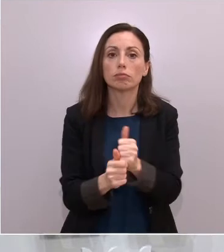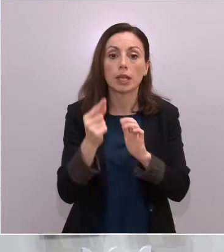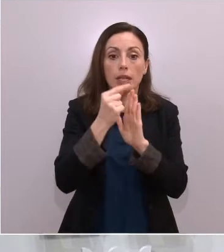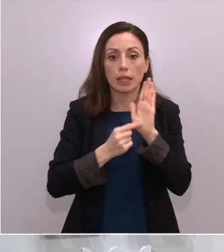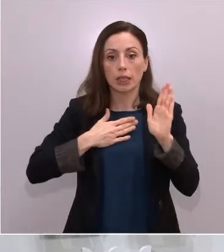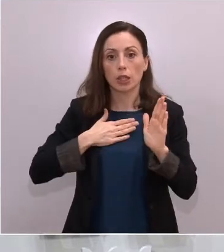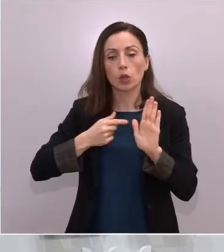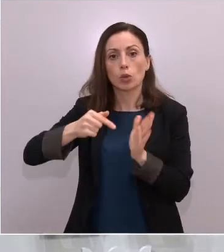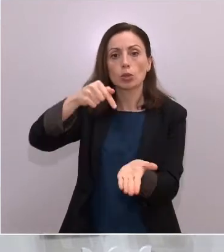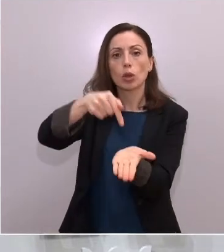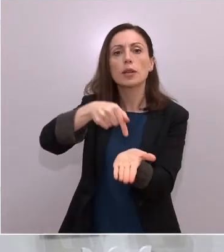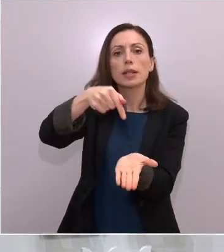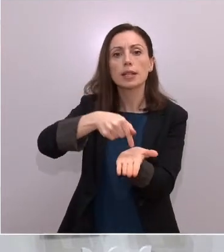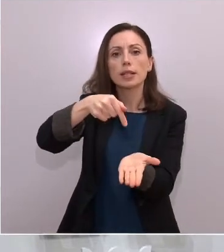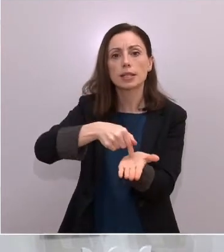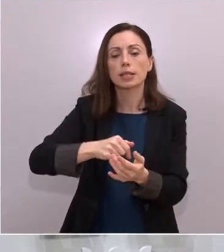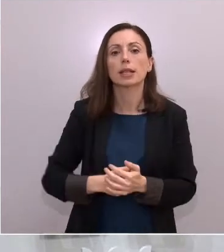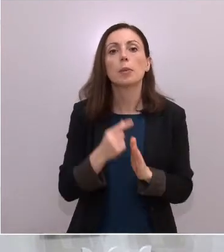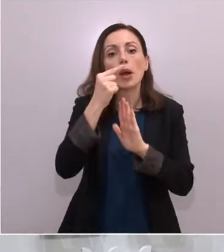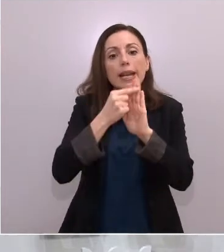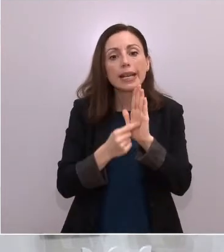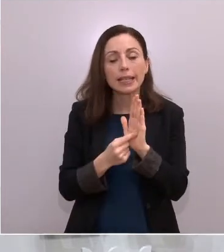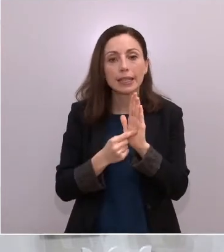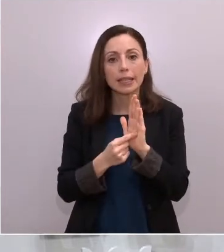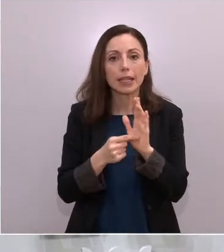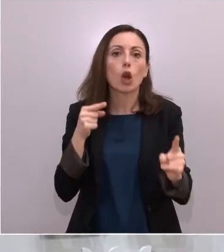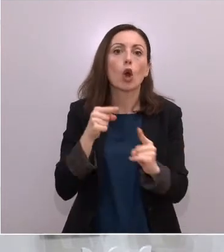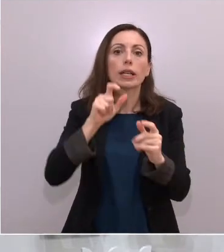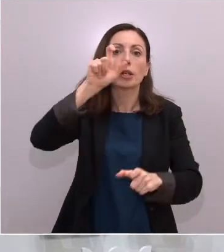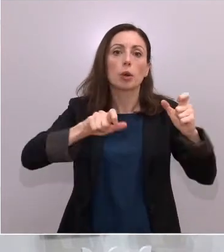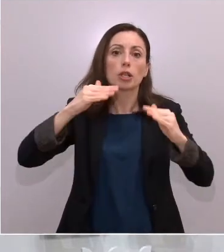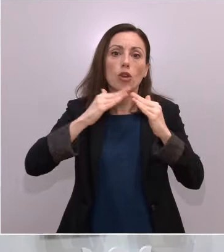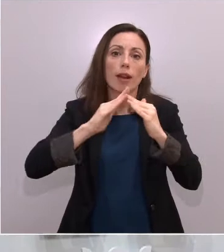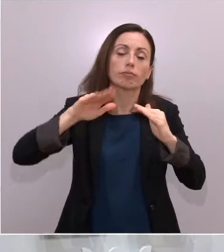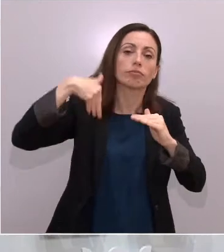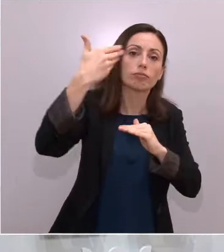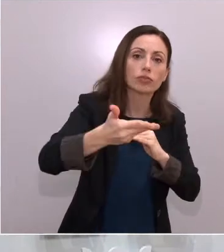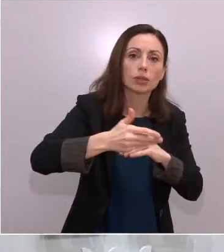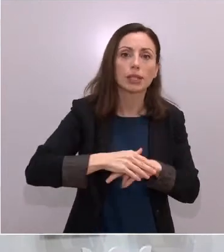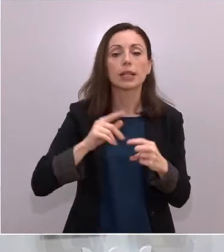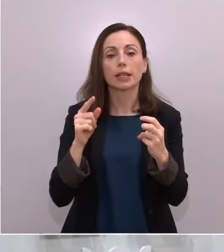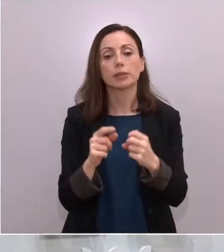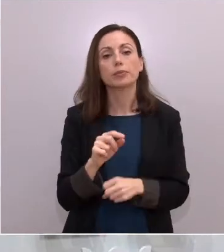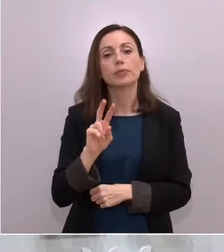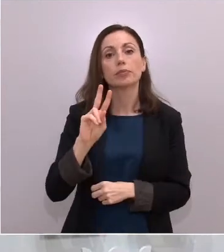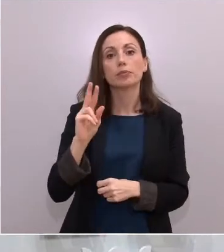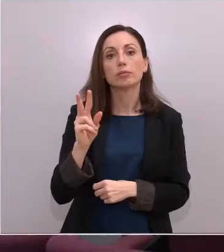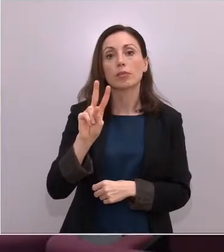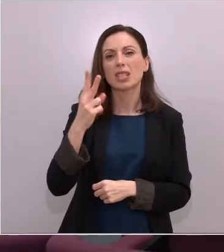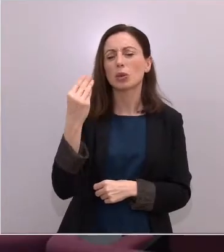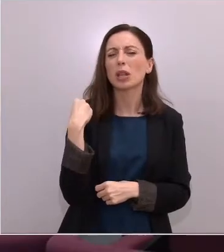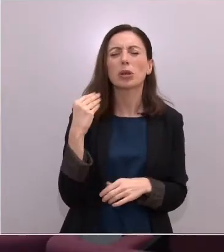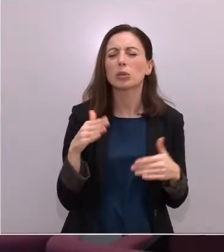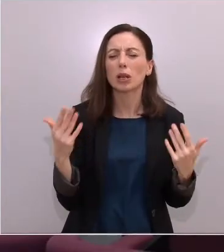estamos exigiendo y los criterios necesarios para esa desescalada simétrica. En cuanto a la segunda pregunta que me hacían, ¿cuál